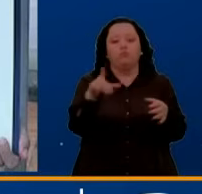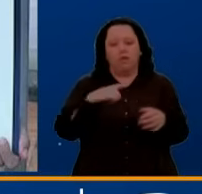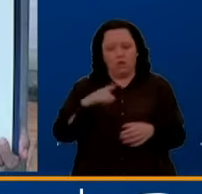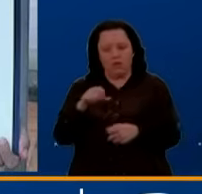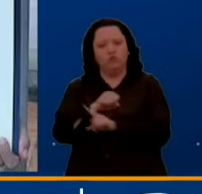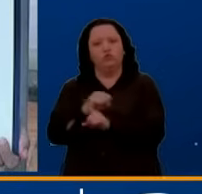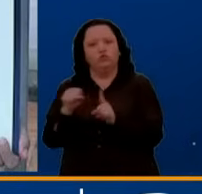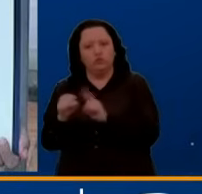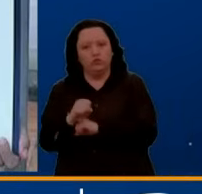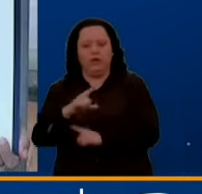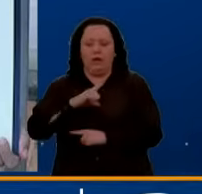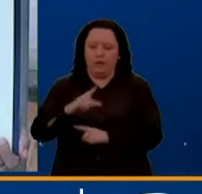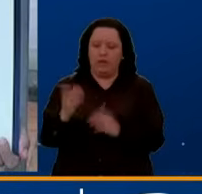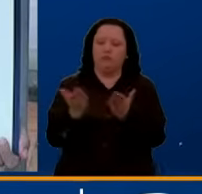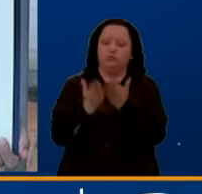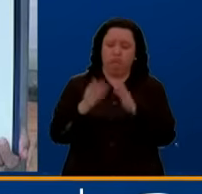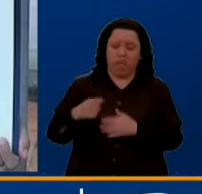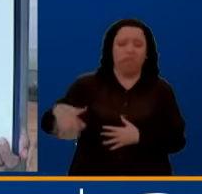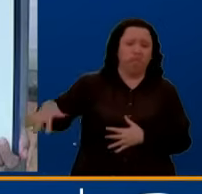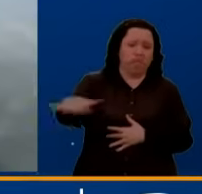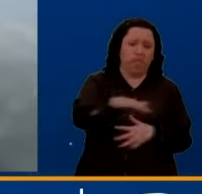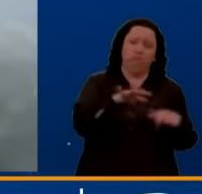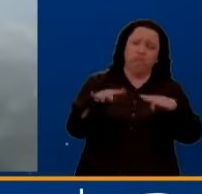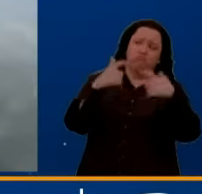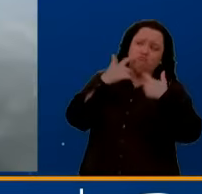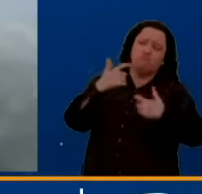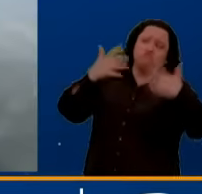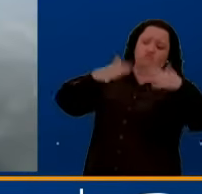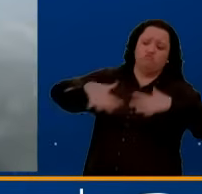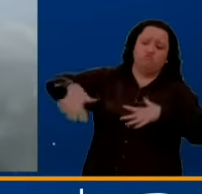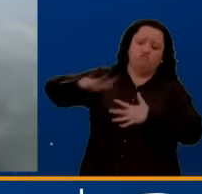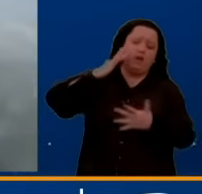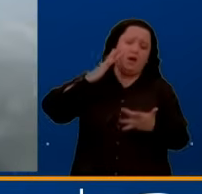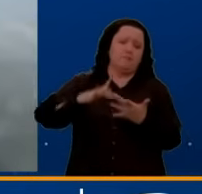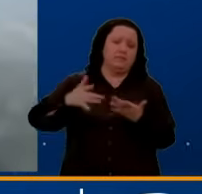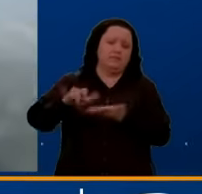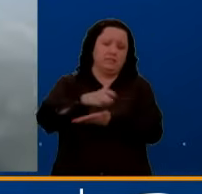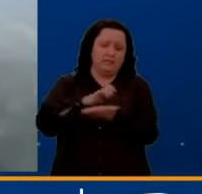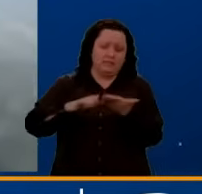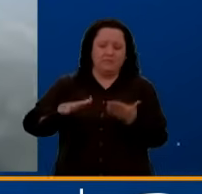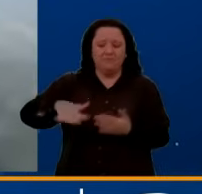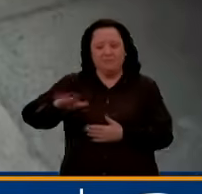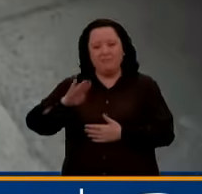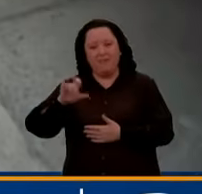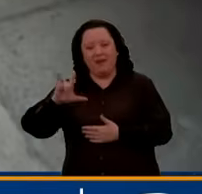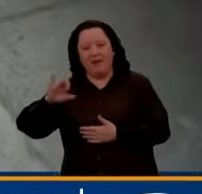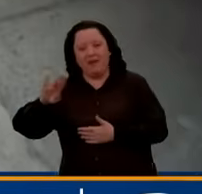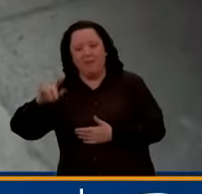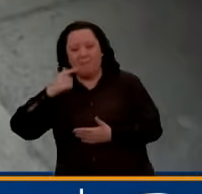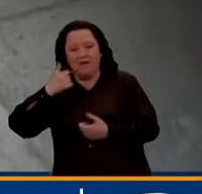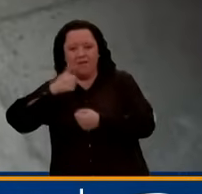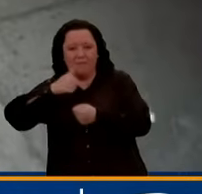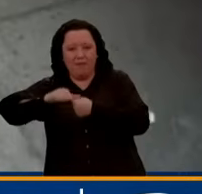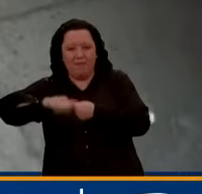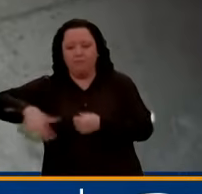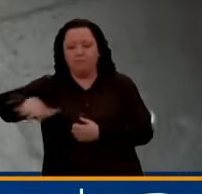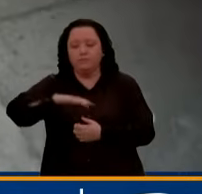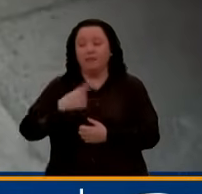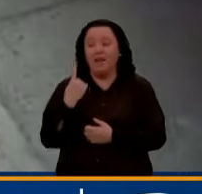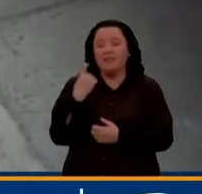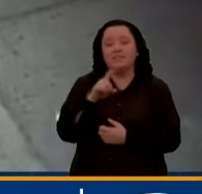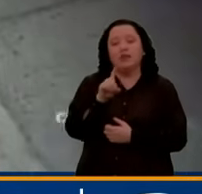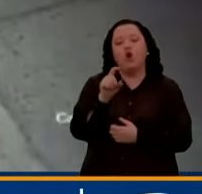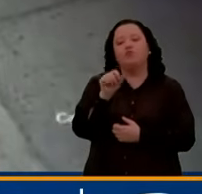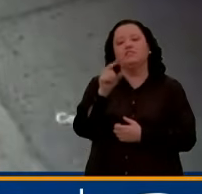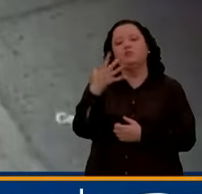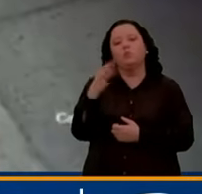líder estudiantil muy reconocido acá en el departamento de Santander y en Barranca Bermeja. Este hecho ocurrió ayer sobre las 6:50 en el